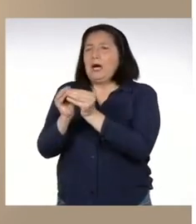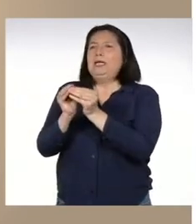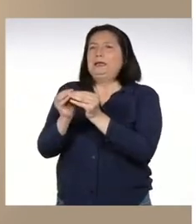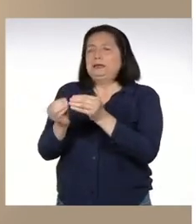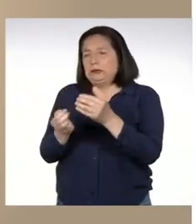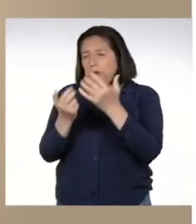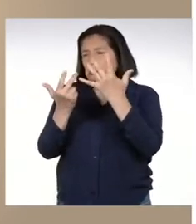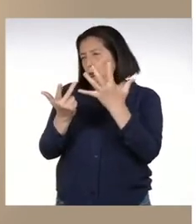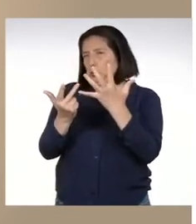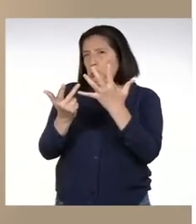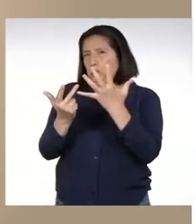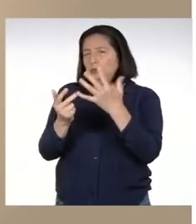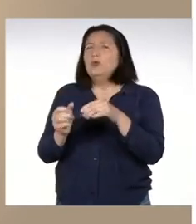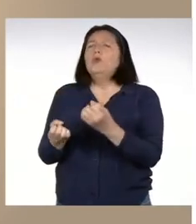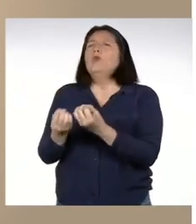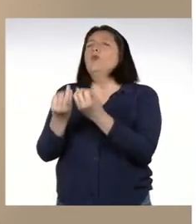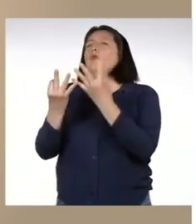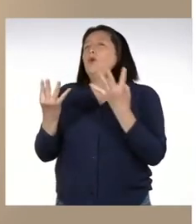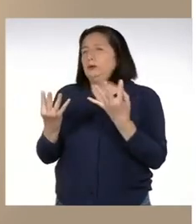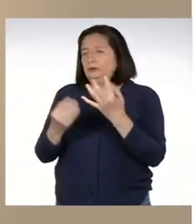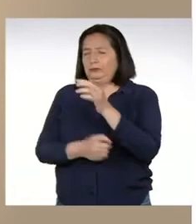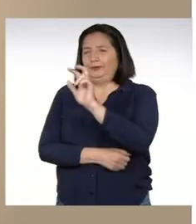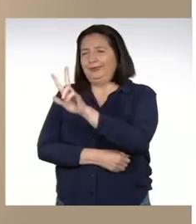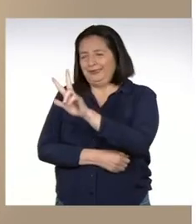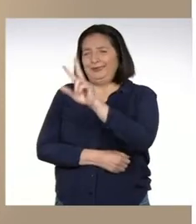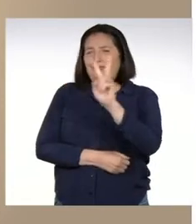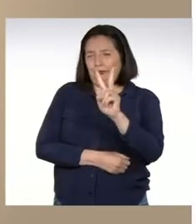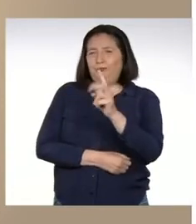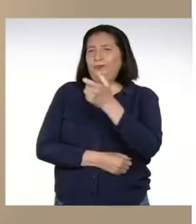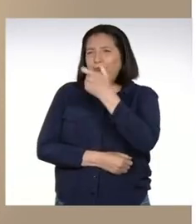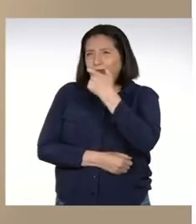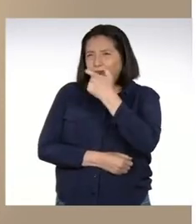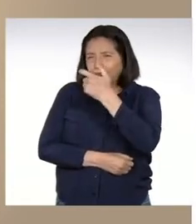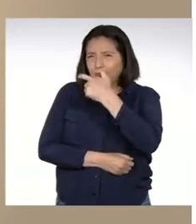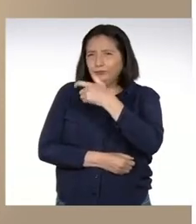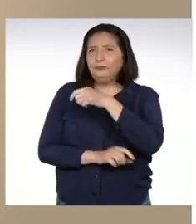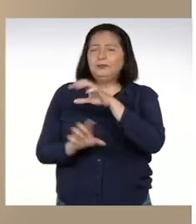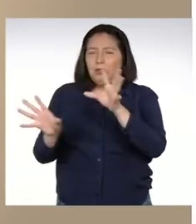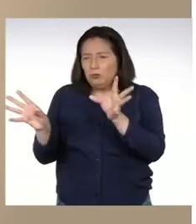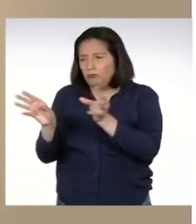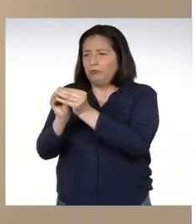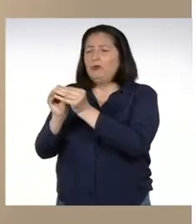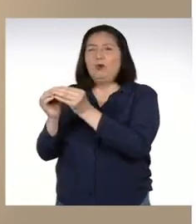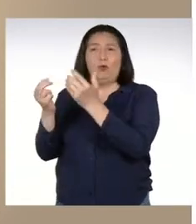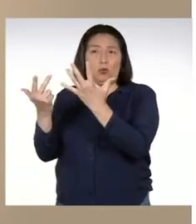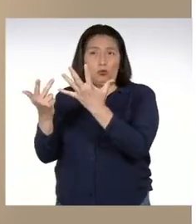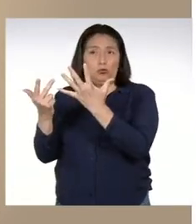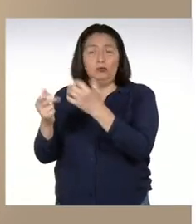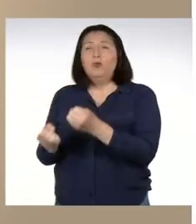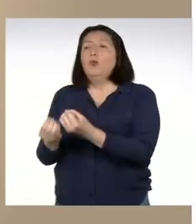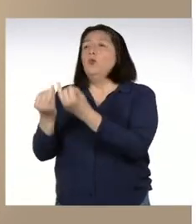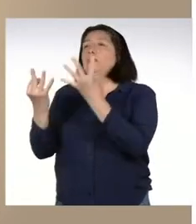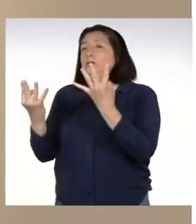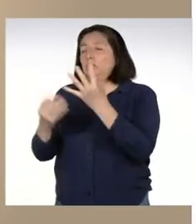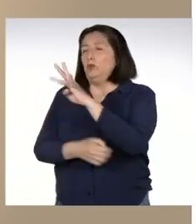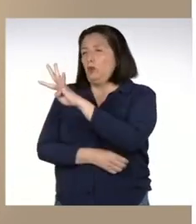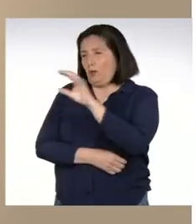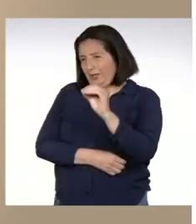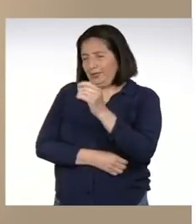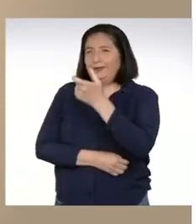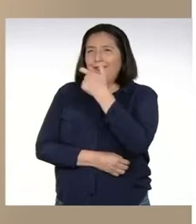Otras 8 galletas, sumando 32 galletas. 8 más, sumando 40.